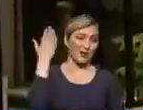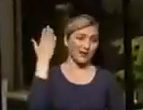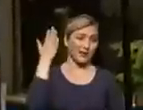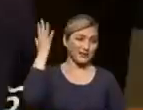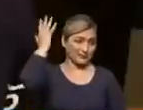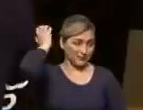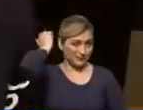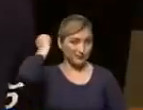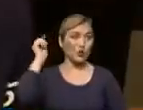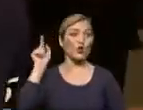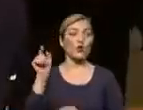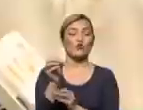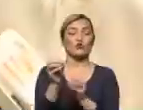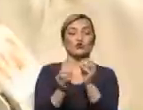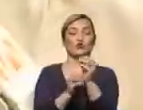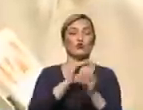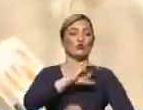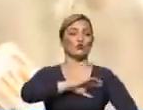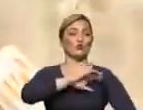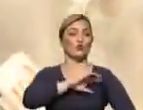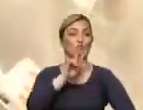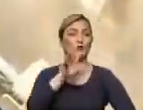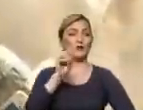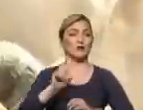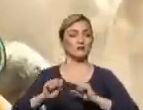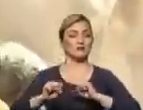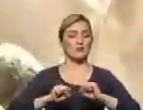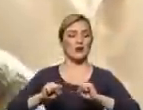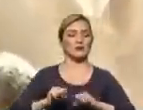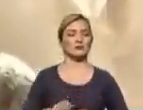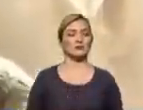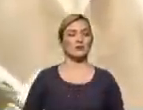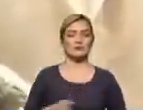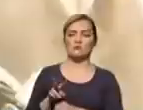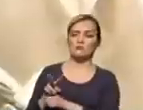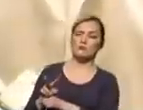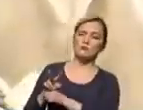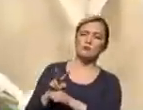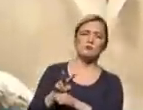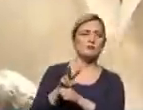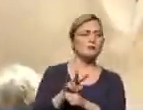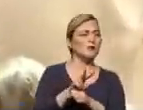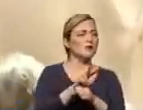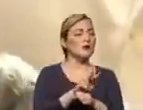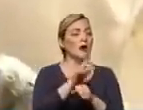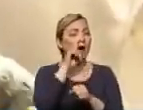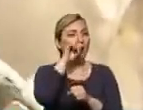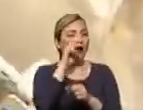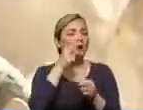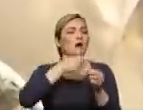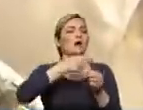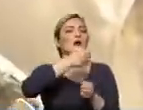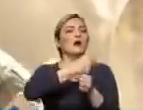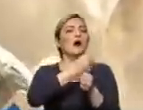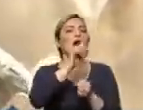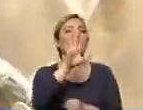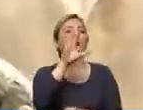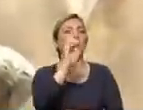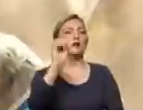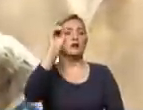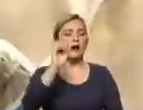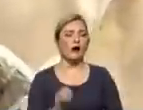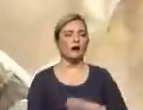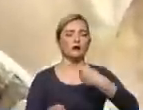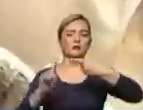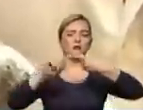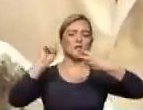20 de mayo también se reactivaron. El recorrido es para constatar que primero el 50% del personal nomás esté trabajando. Número dos, los sitios